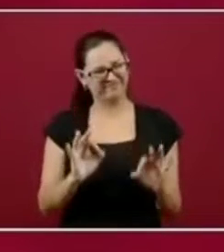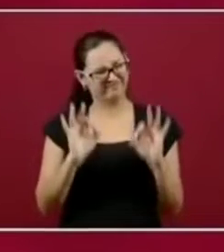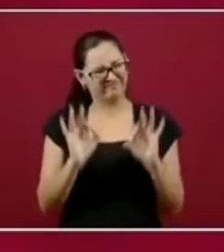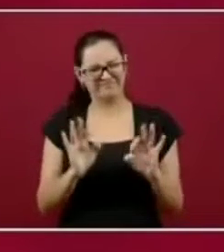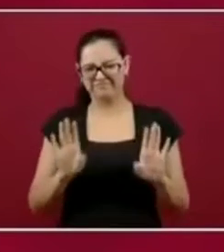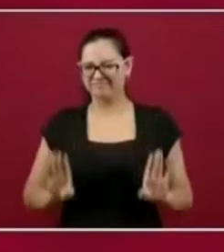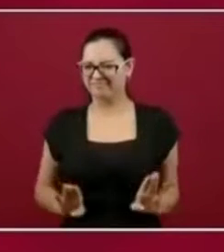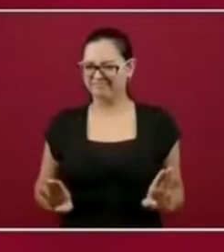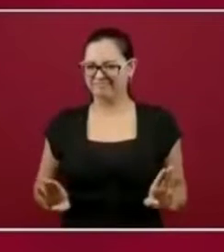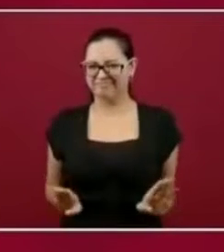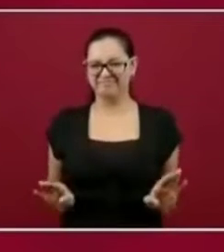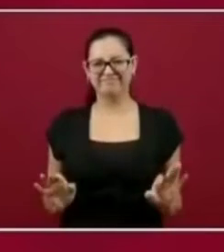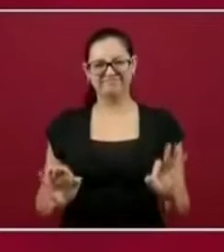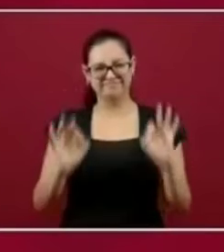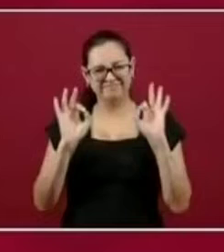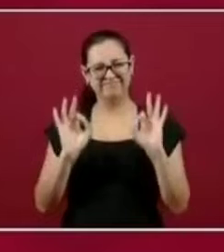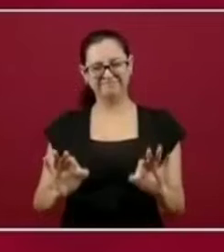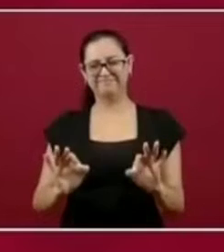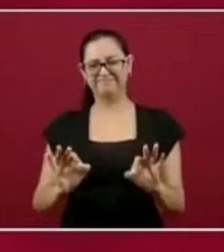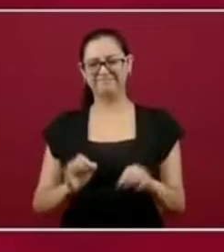ejemplares,